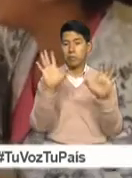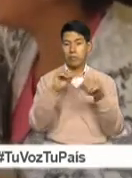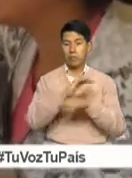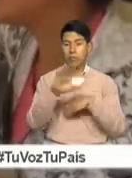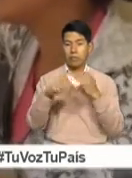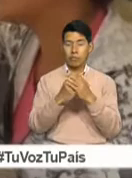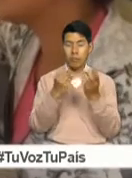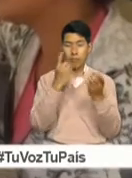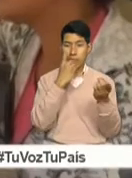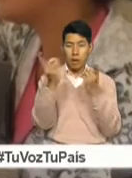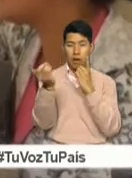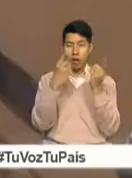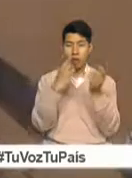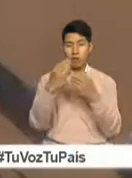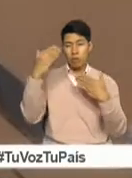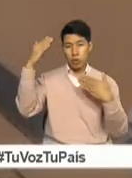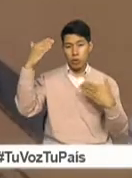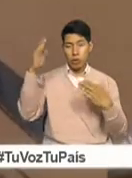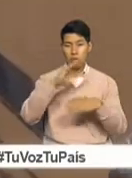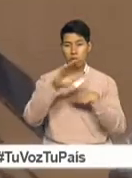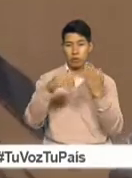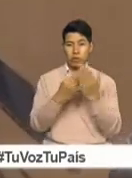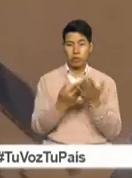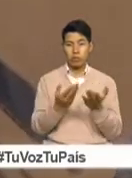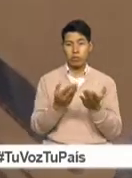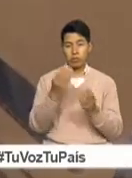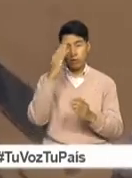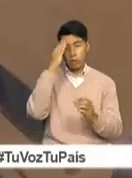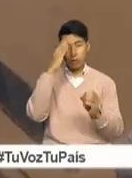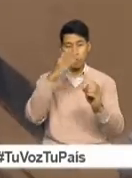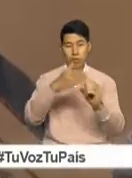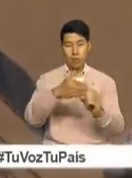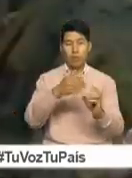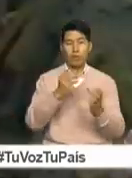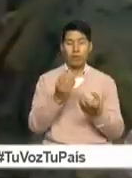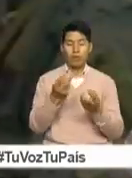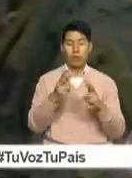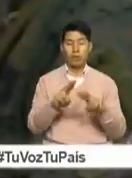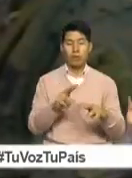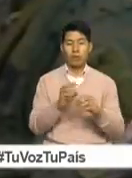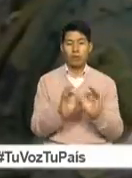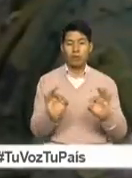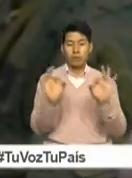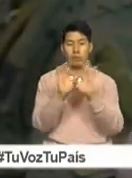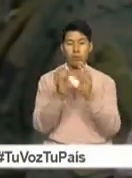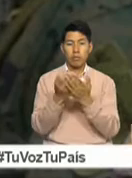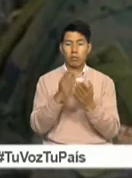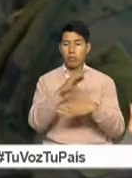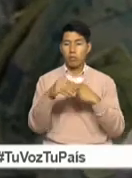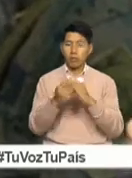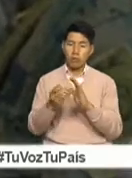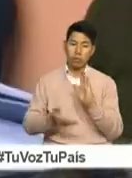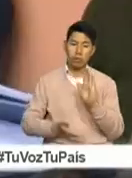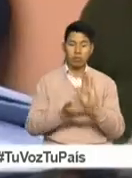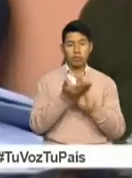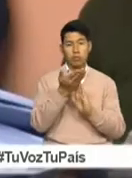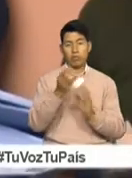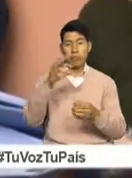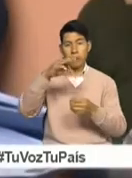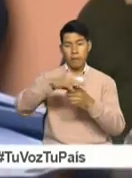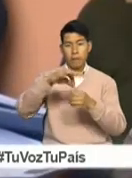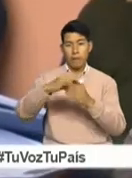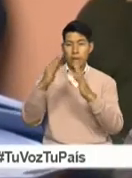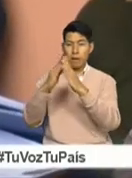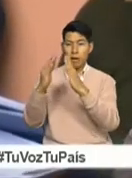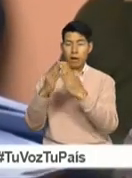organizaciones políticas la respuesta efectiva frente a las recomendaciones de la misión la implementación del voto en casa para las personas mayores